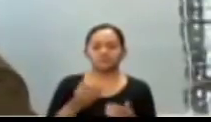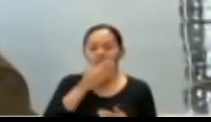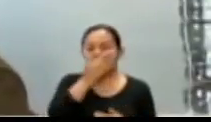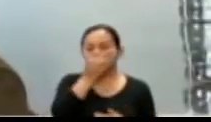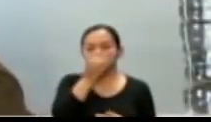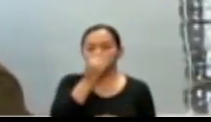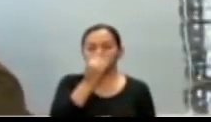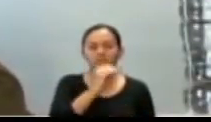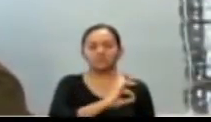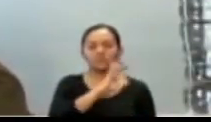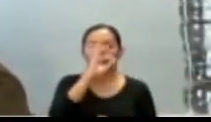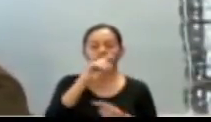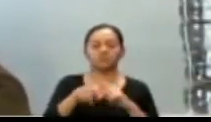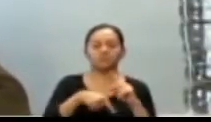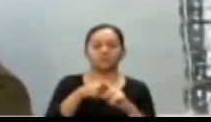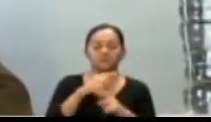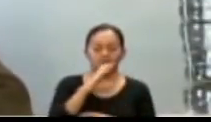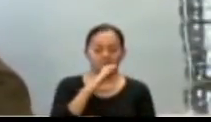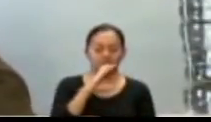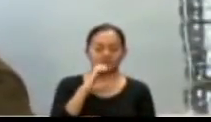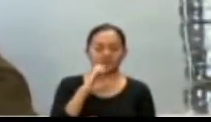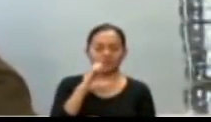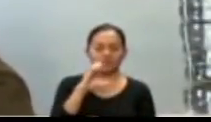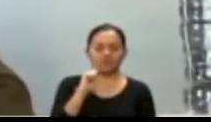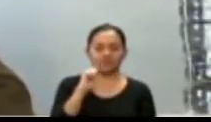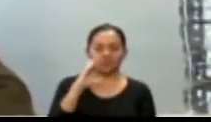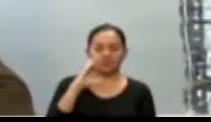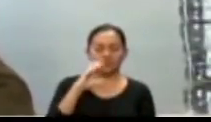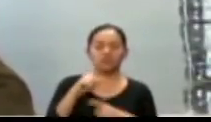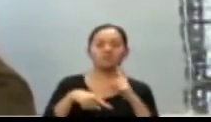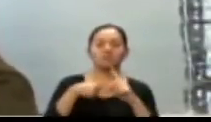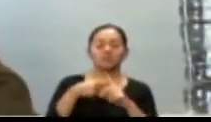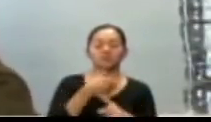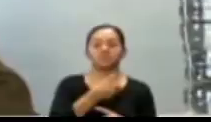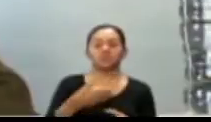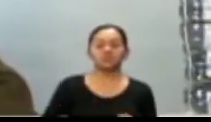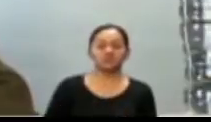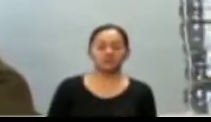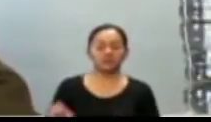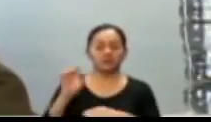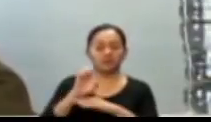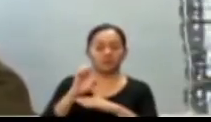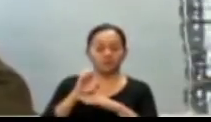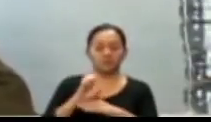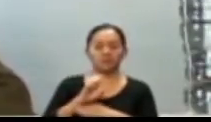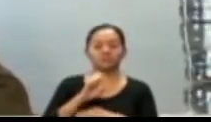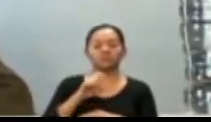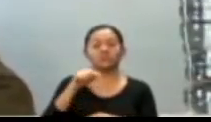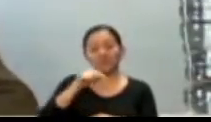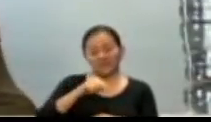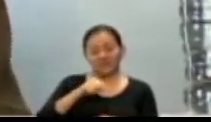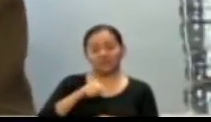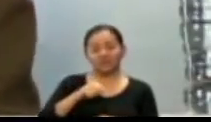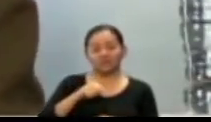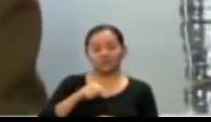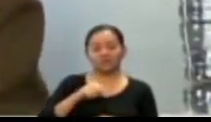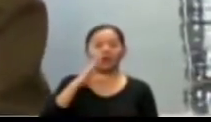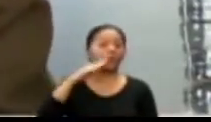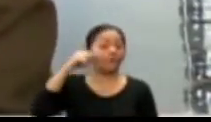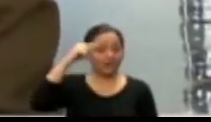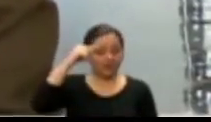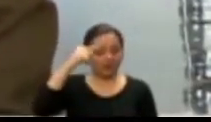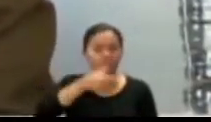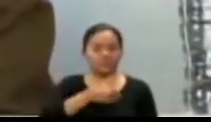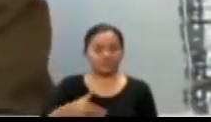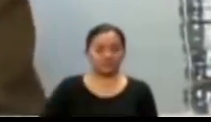en representación de la CELAC, en tanto el presidente de nuestro presidente de la República es también el presidente pro-tempore de la CELAC,